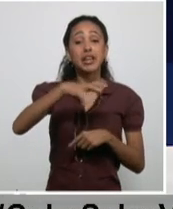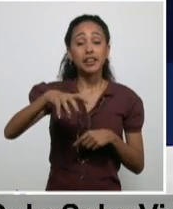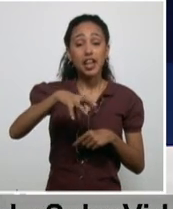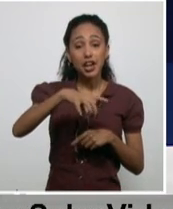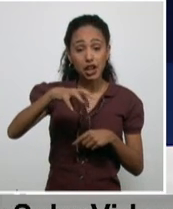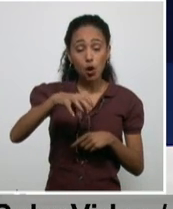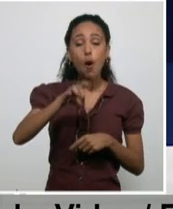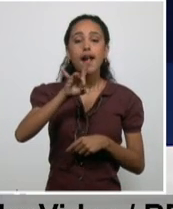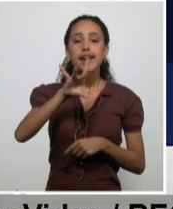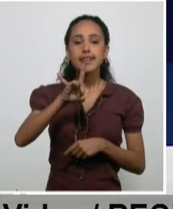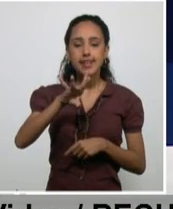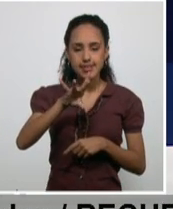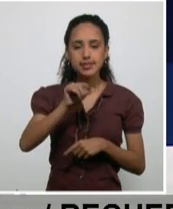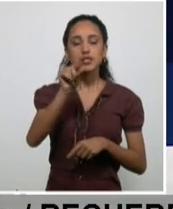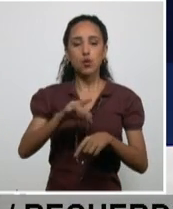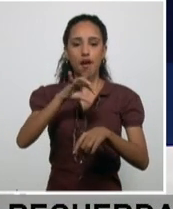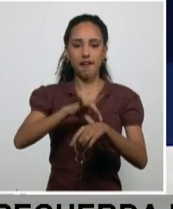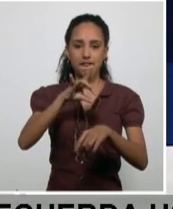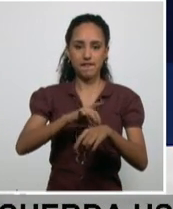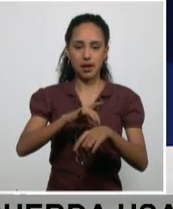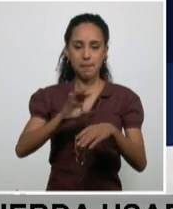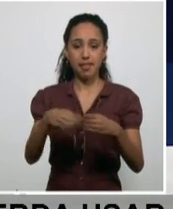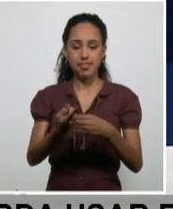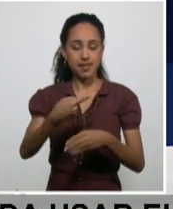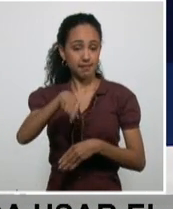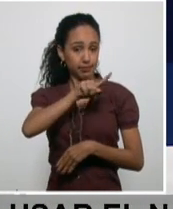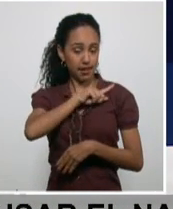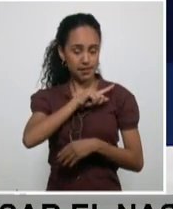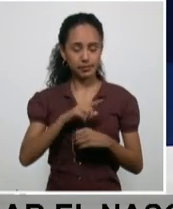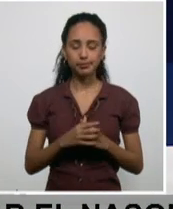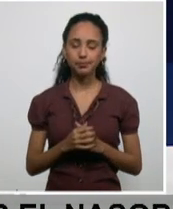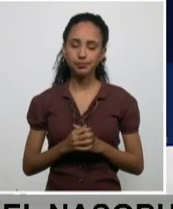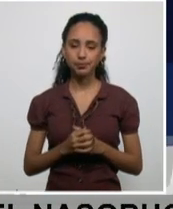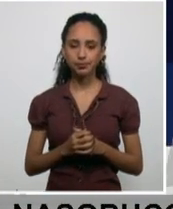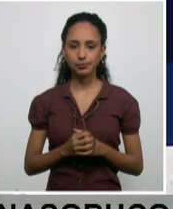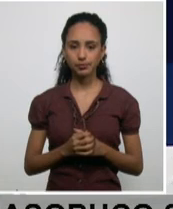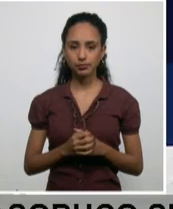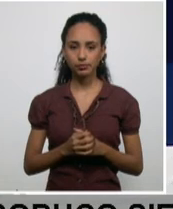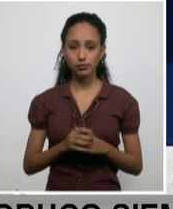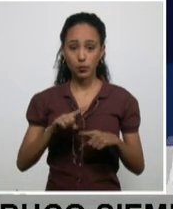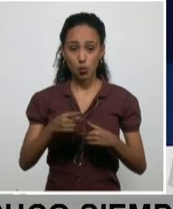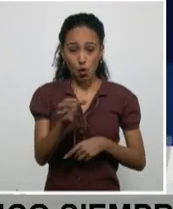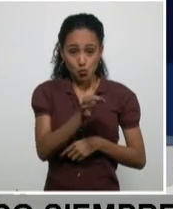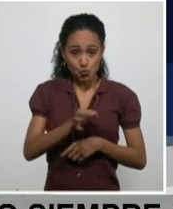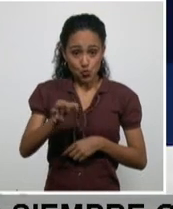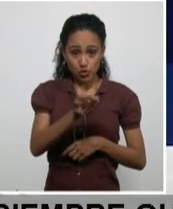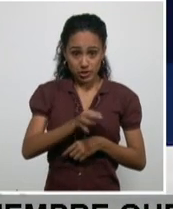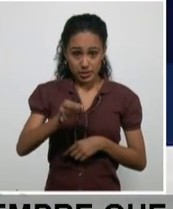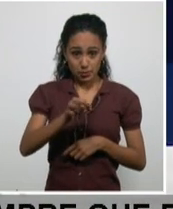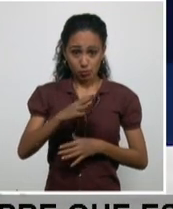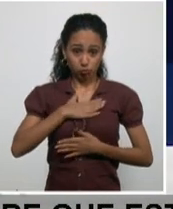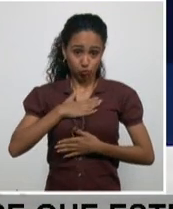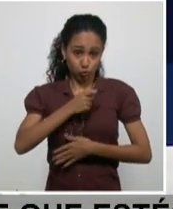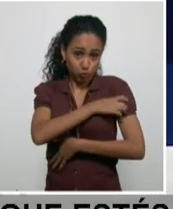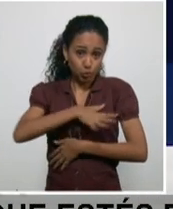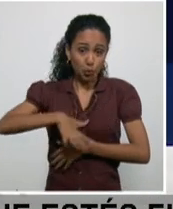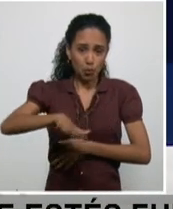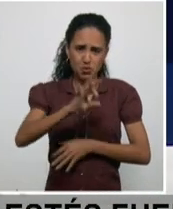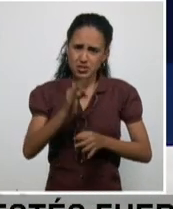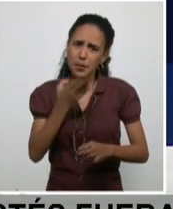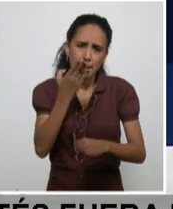casos diagnosticados en el día de ayer. Por municipio, que también nuestra población nos